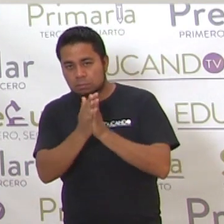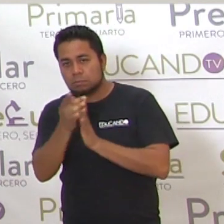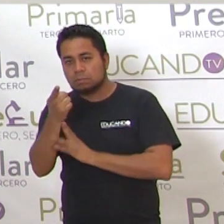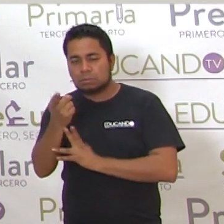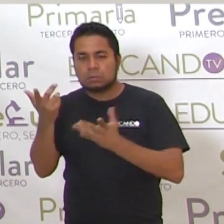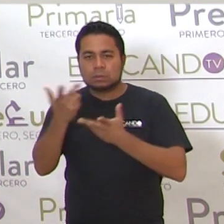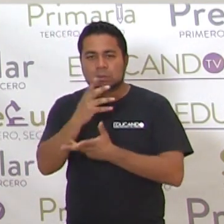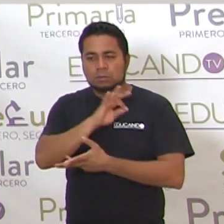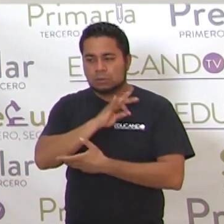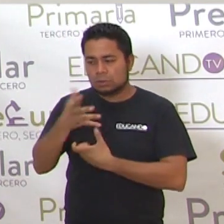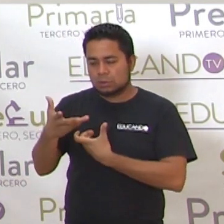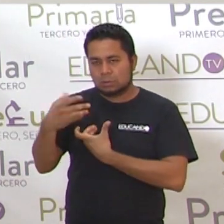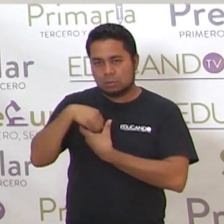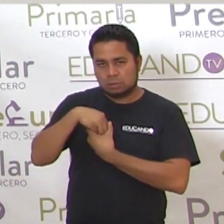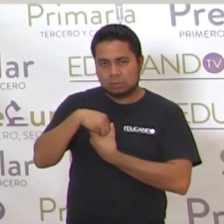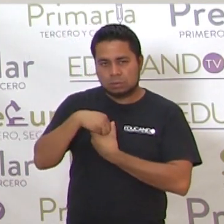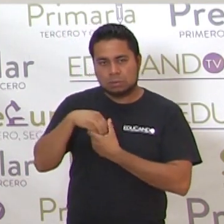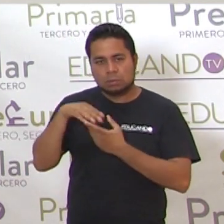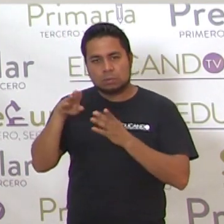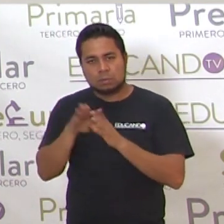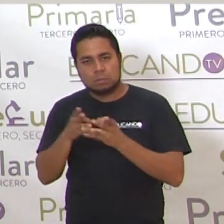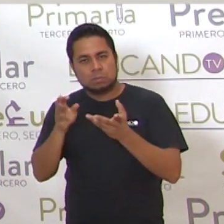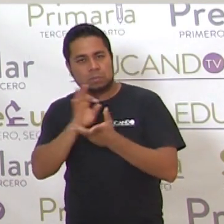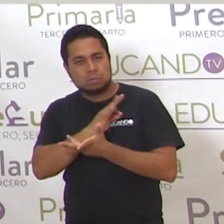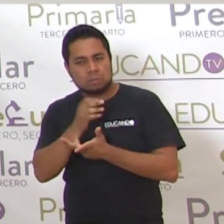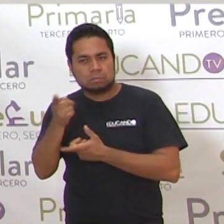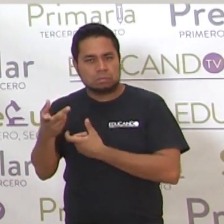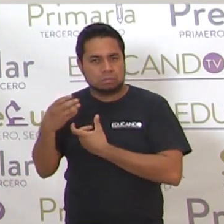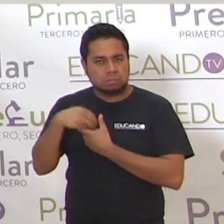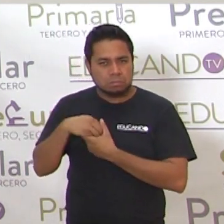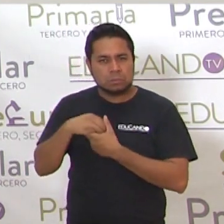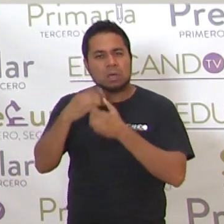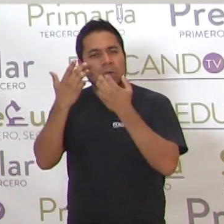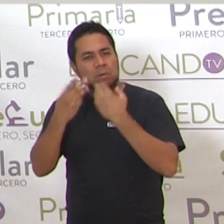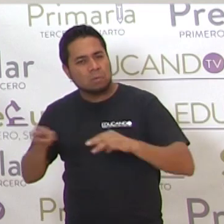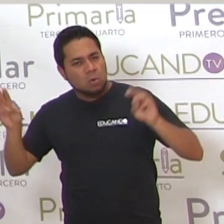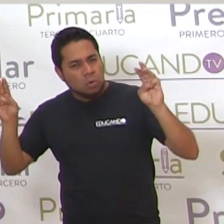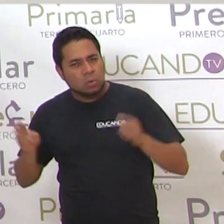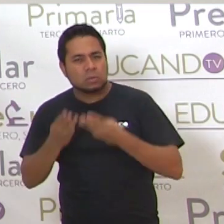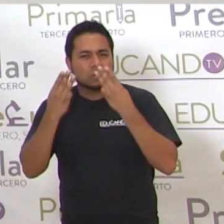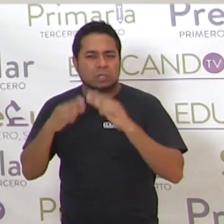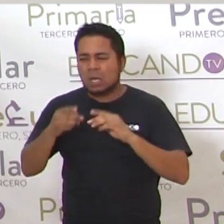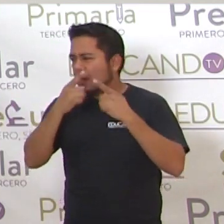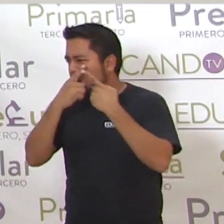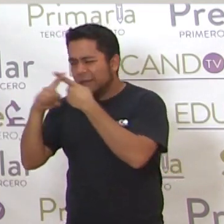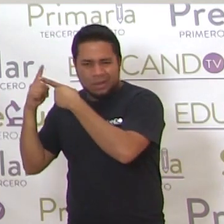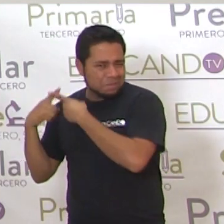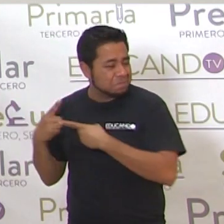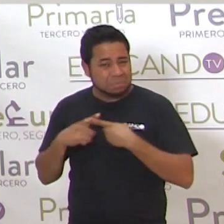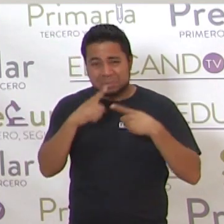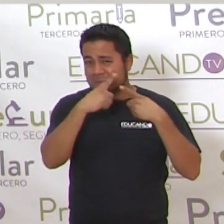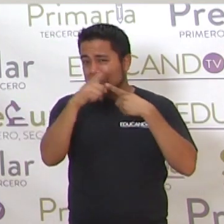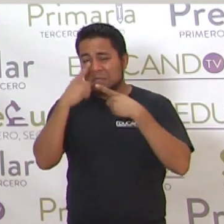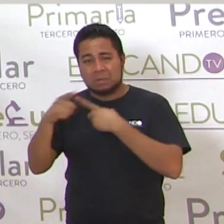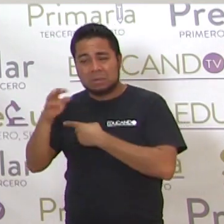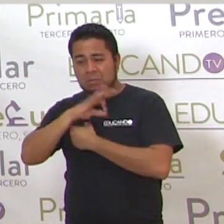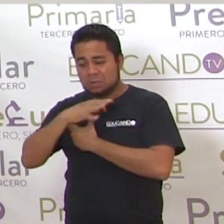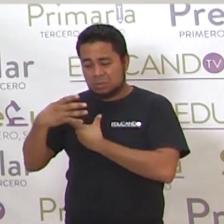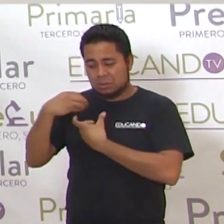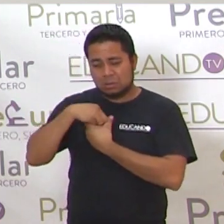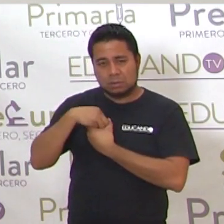adjuntar así como vas a poder adjuntar música u otros tipos de archivos bien